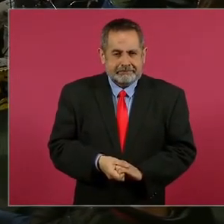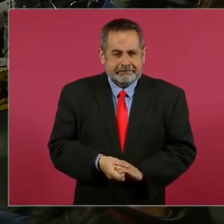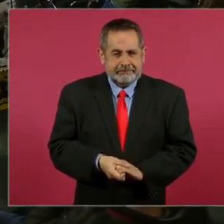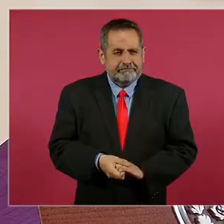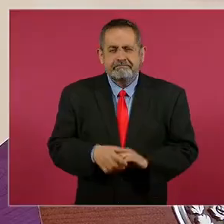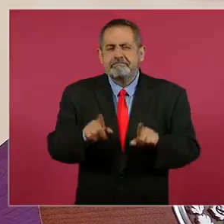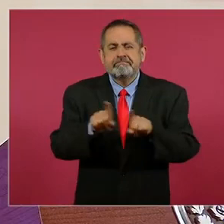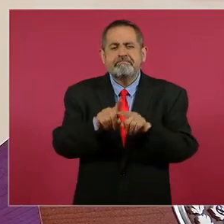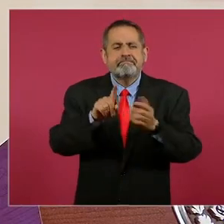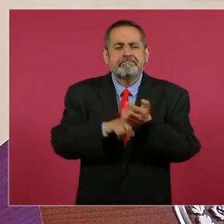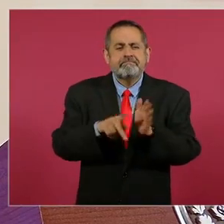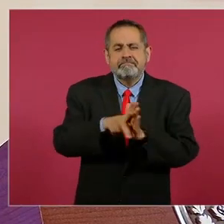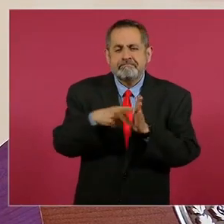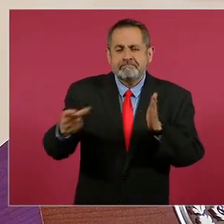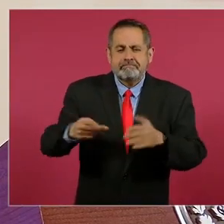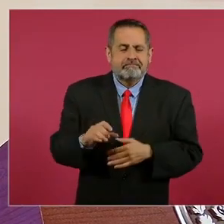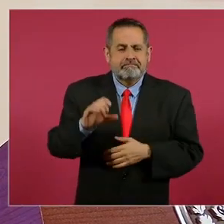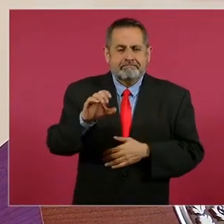Clarín.